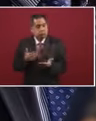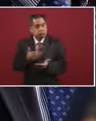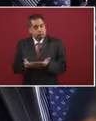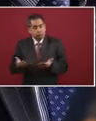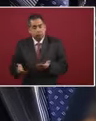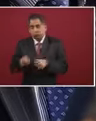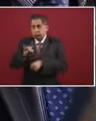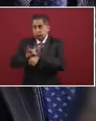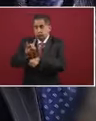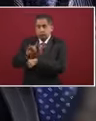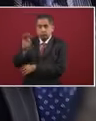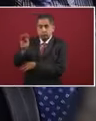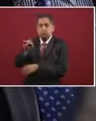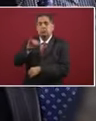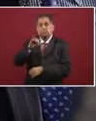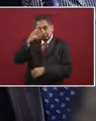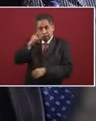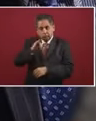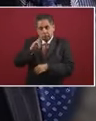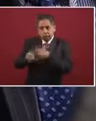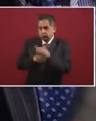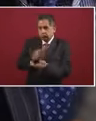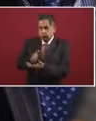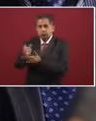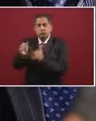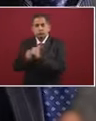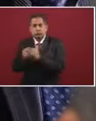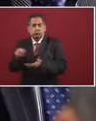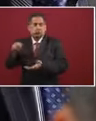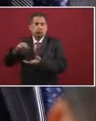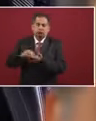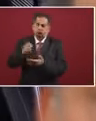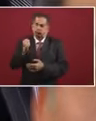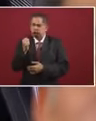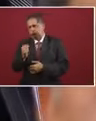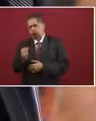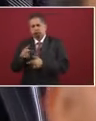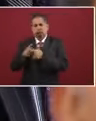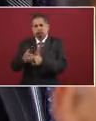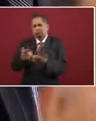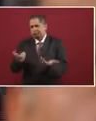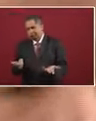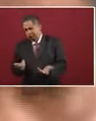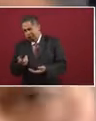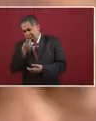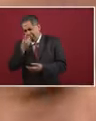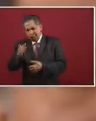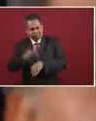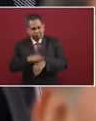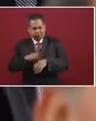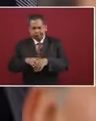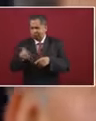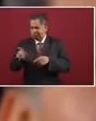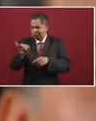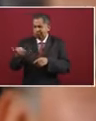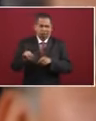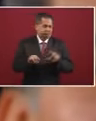de Bolivia, México sí se está pronunciando con una postura firme. ¿Qué le diría a aquellos que piensan